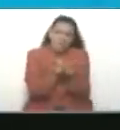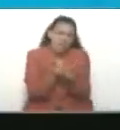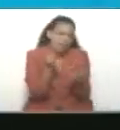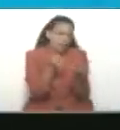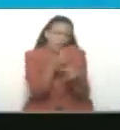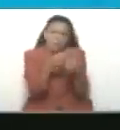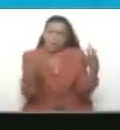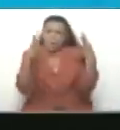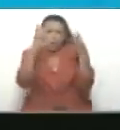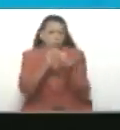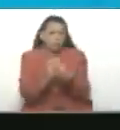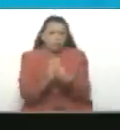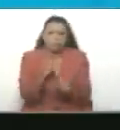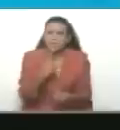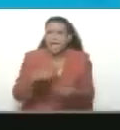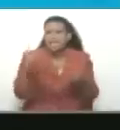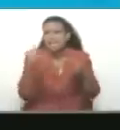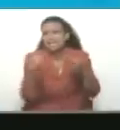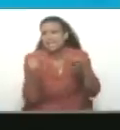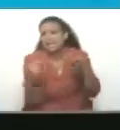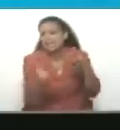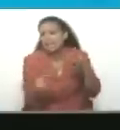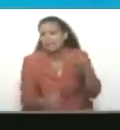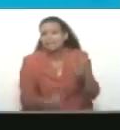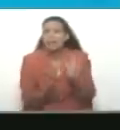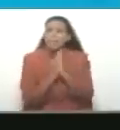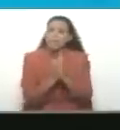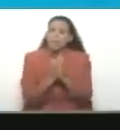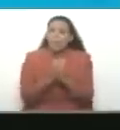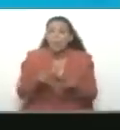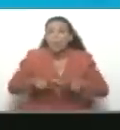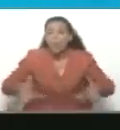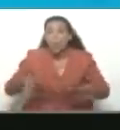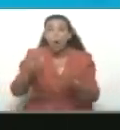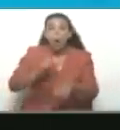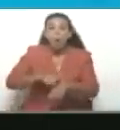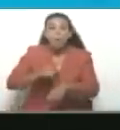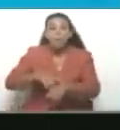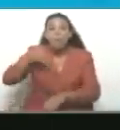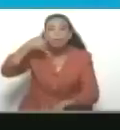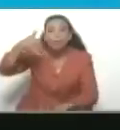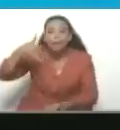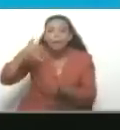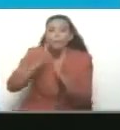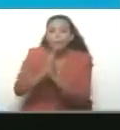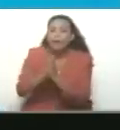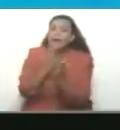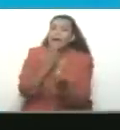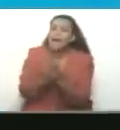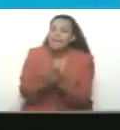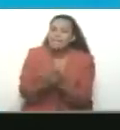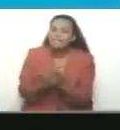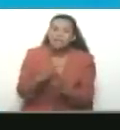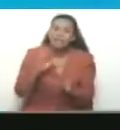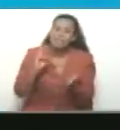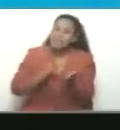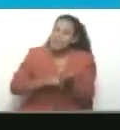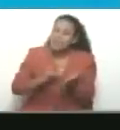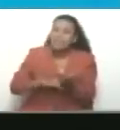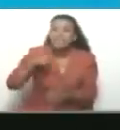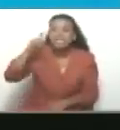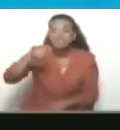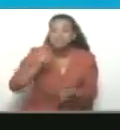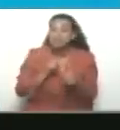media hora mi presidente de verdad Muchísimas gracias por darme el espacio para yo poder expresar Y de verdad que